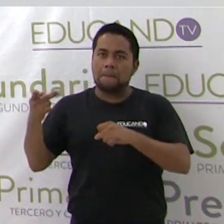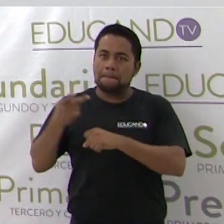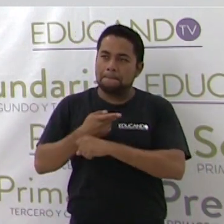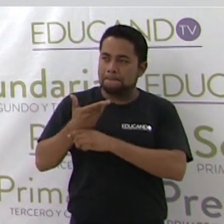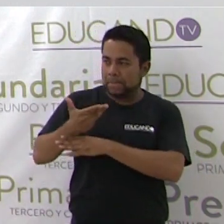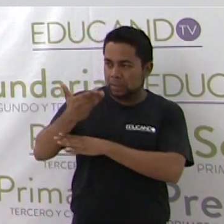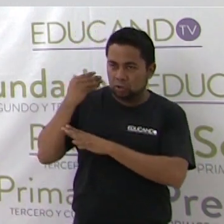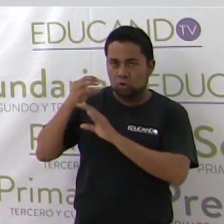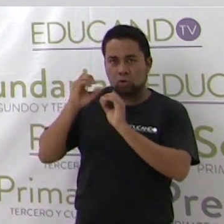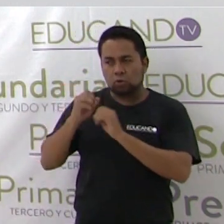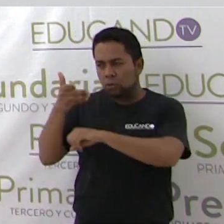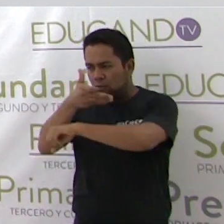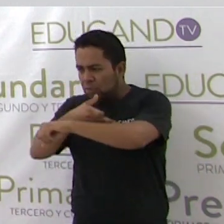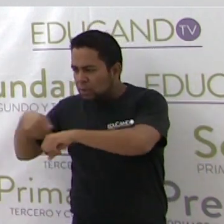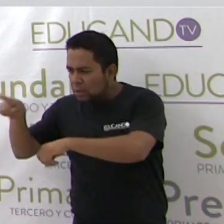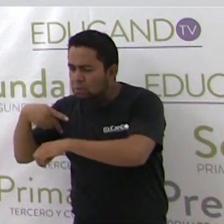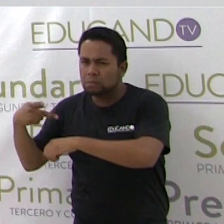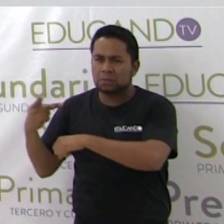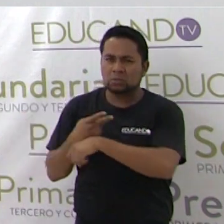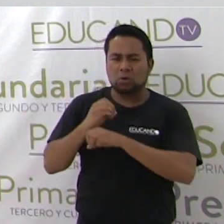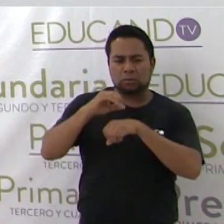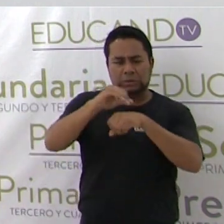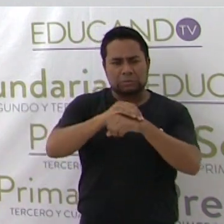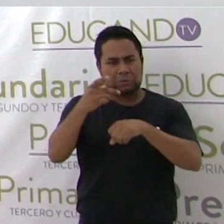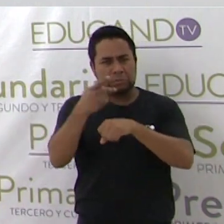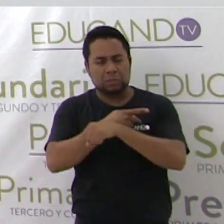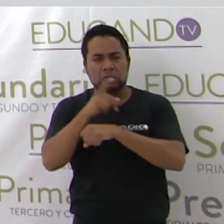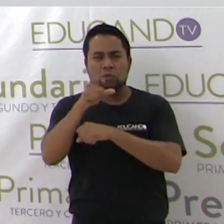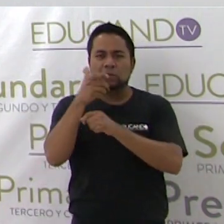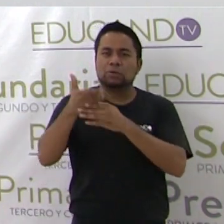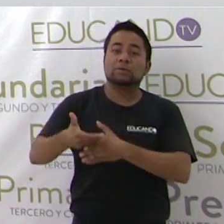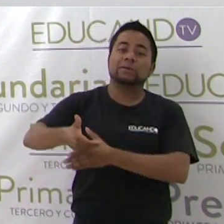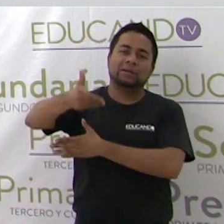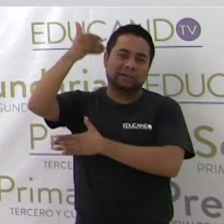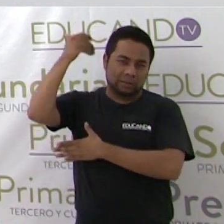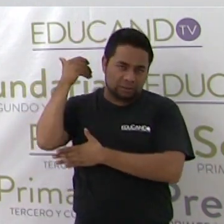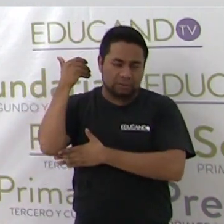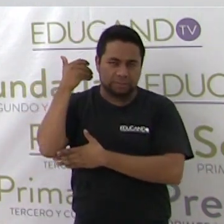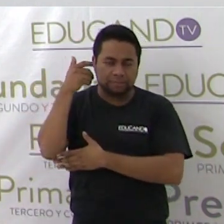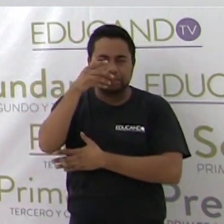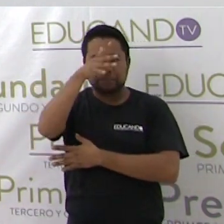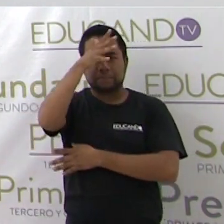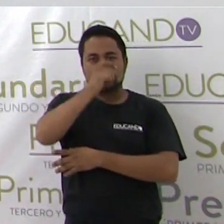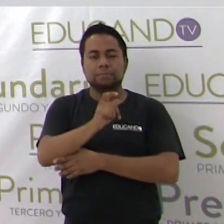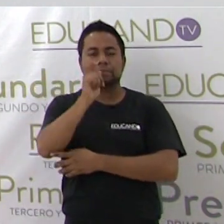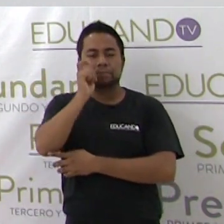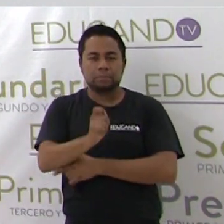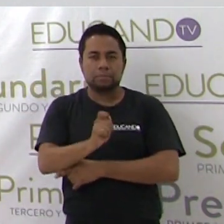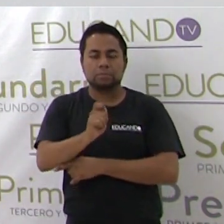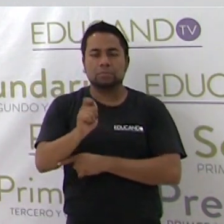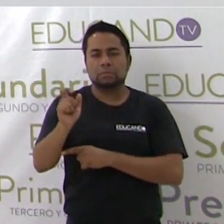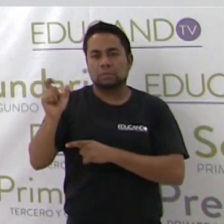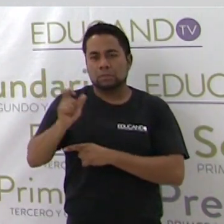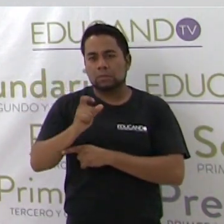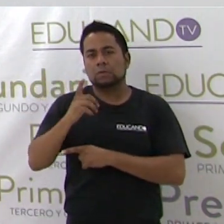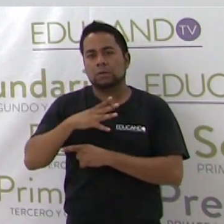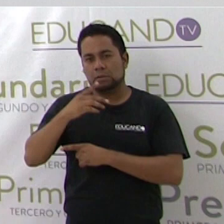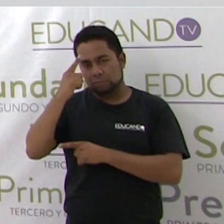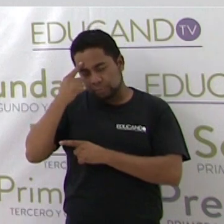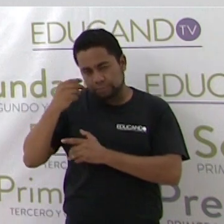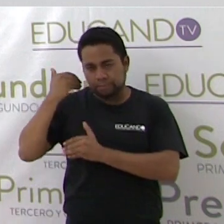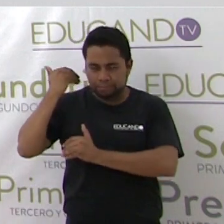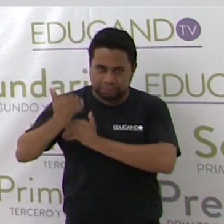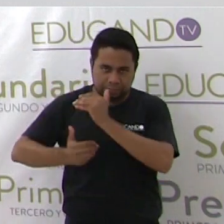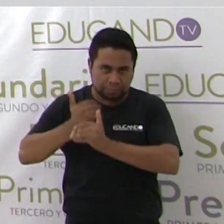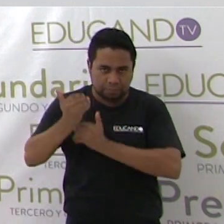que sucedieron a algún familiar, a algún amigo en el tiempo pasado. Recordemos que a lo largo de todo el proceso de lo